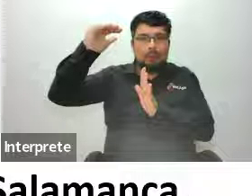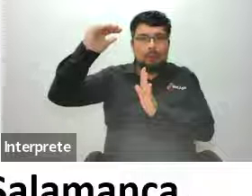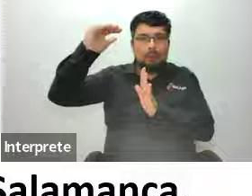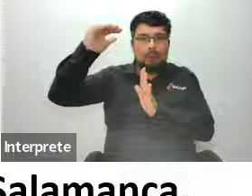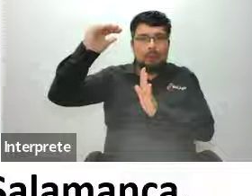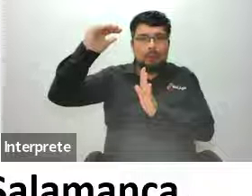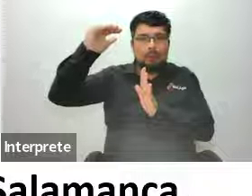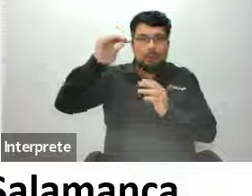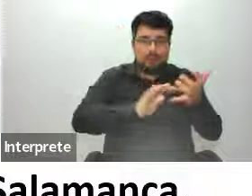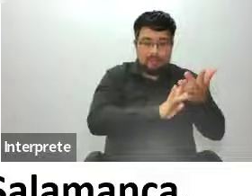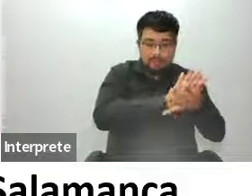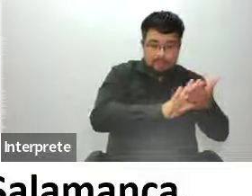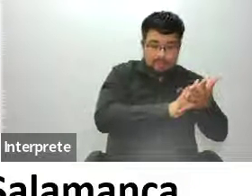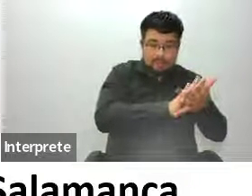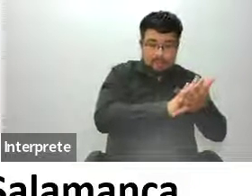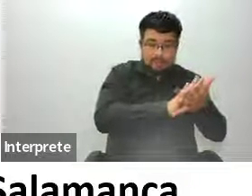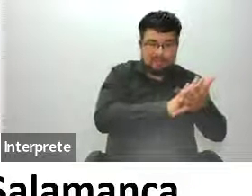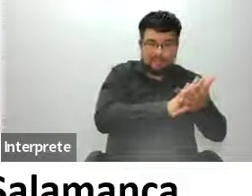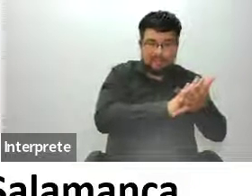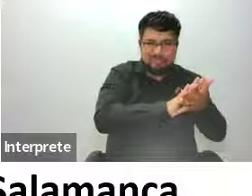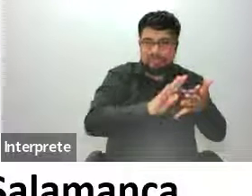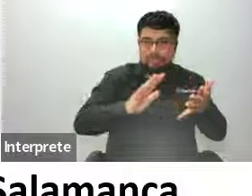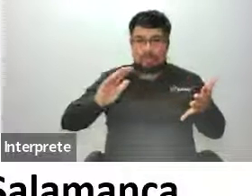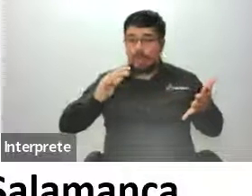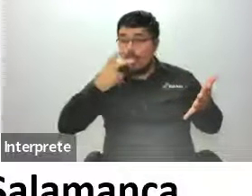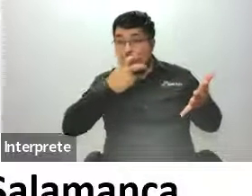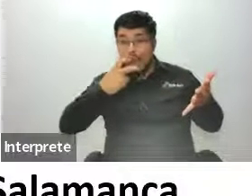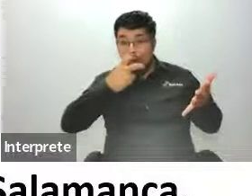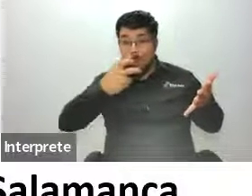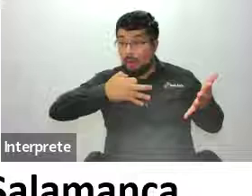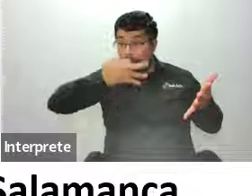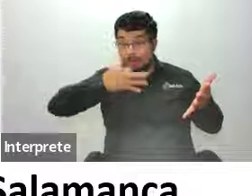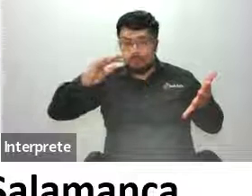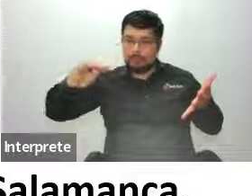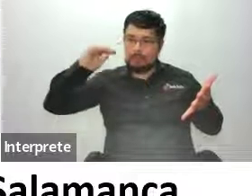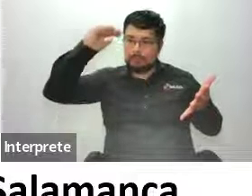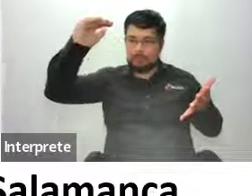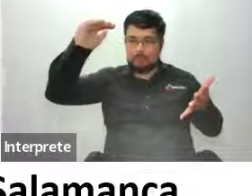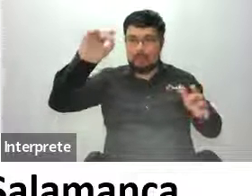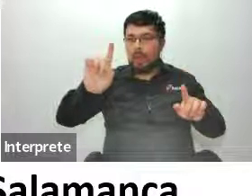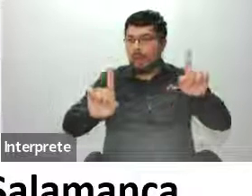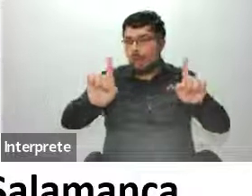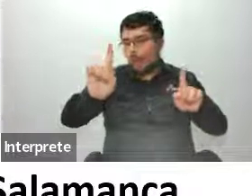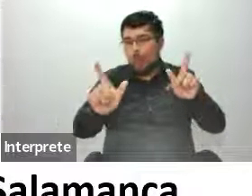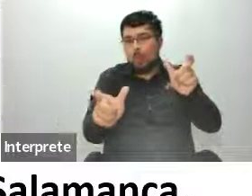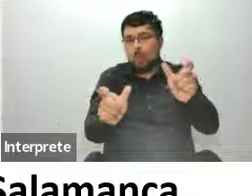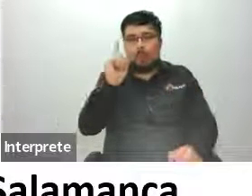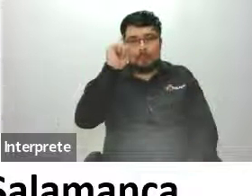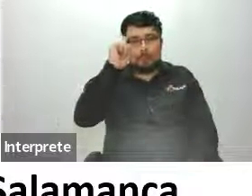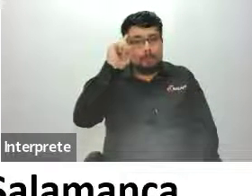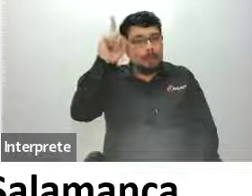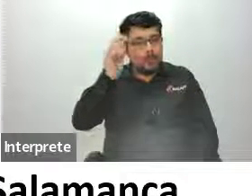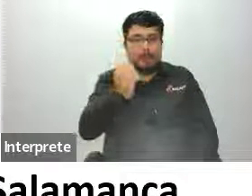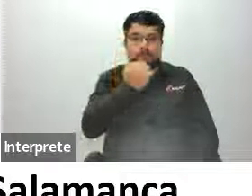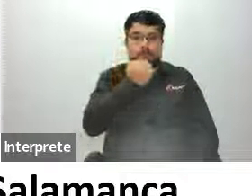las señas, ¿no? La seña estaría por debajo de la lengua oral para para algunas personas o algunas